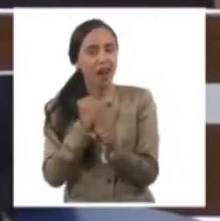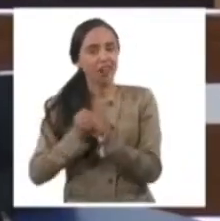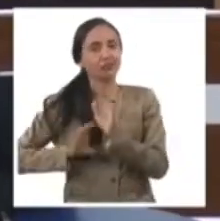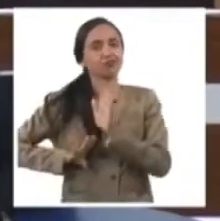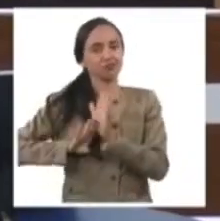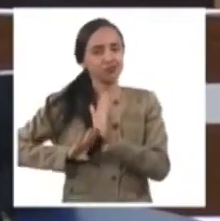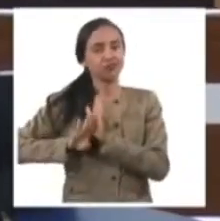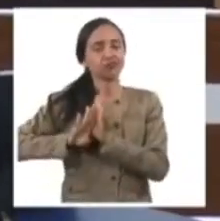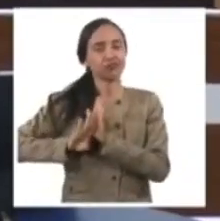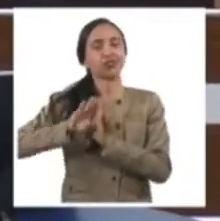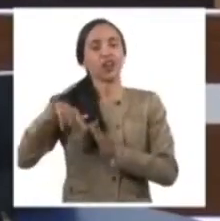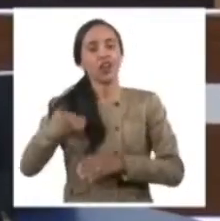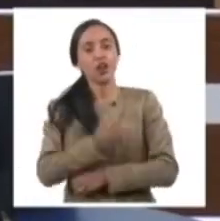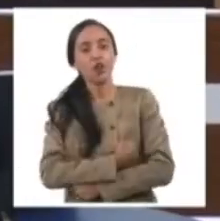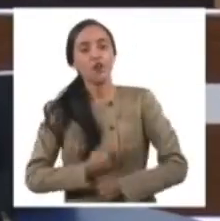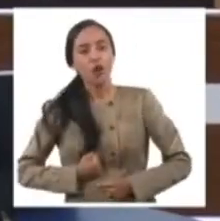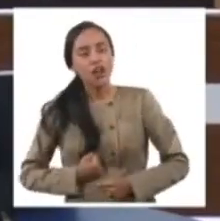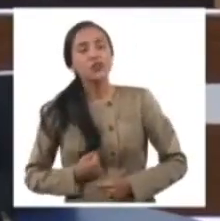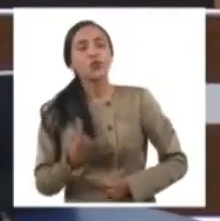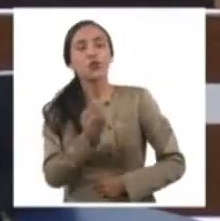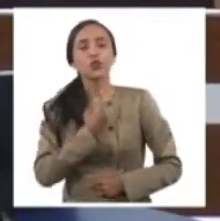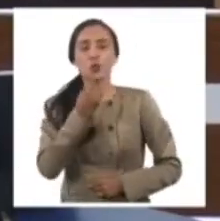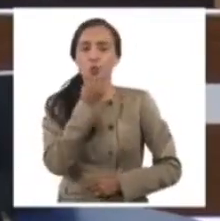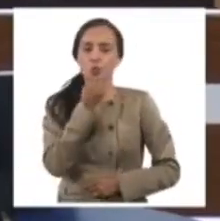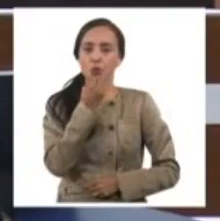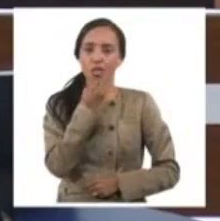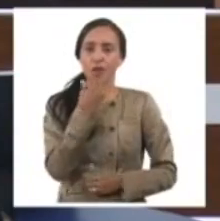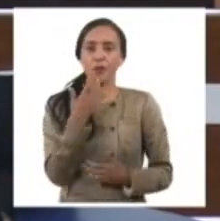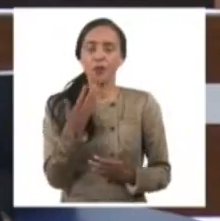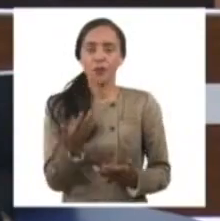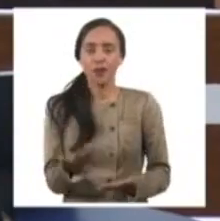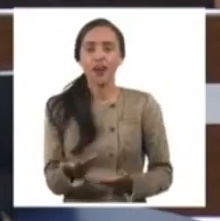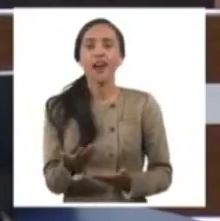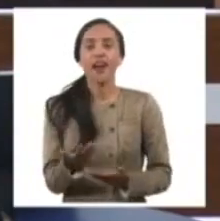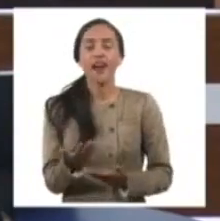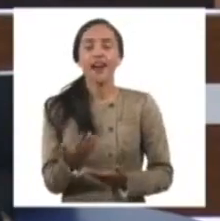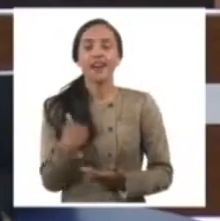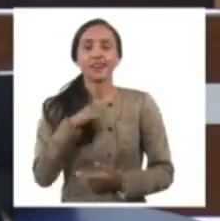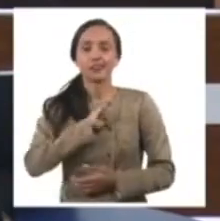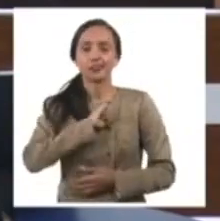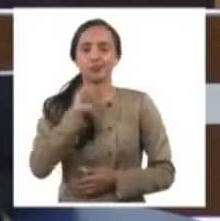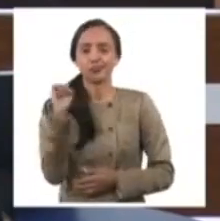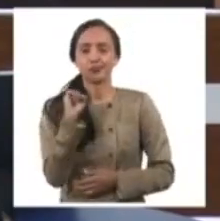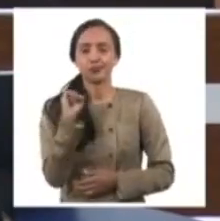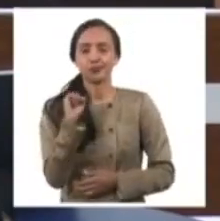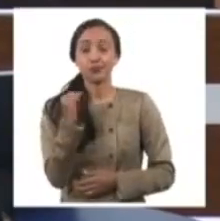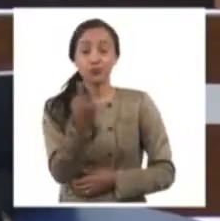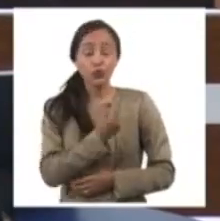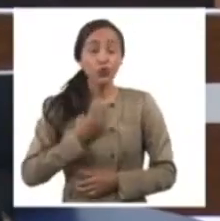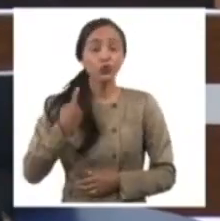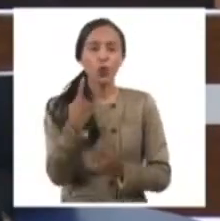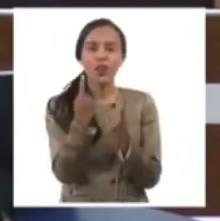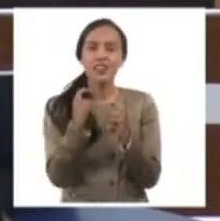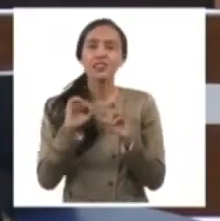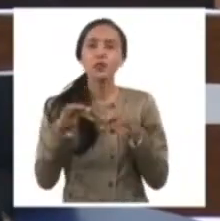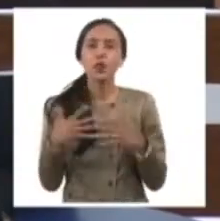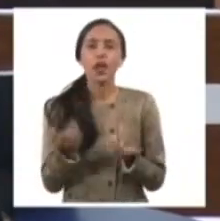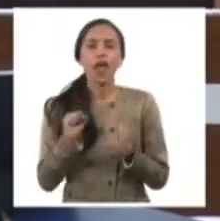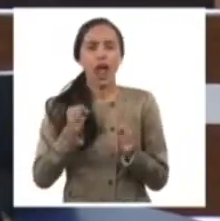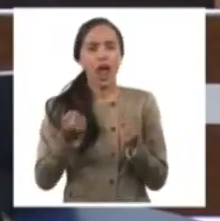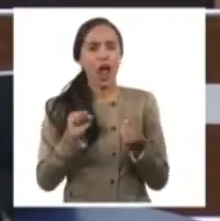trabajo, con ese esfuerzo, con esa resistencia, podemos salir adelante. Entre todos necesitamos